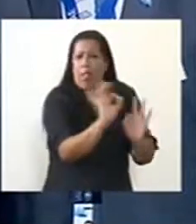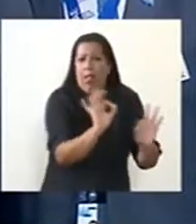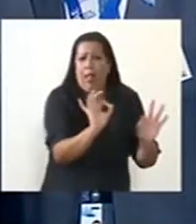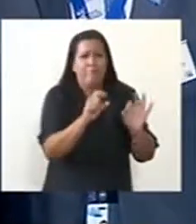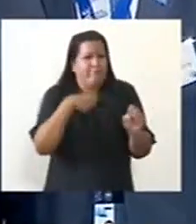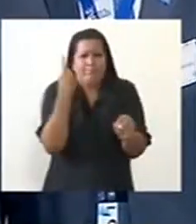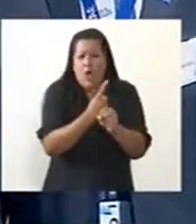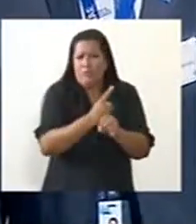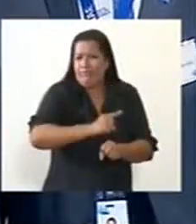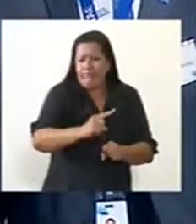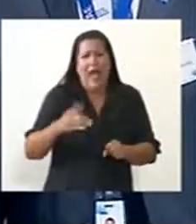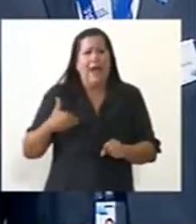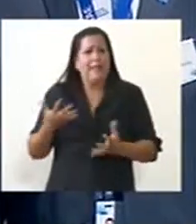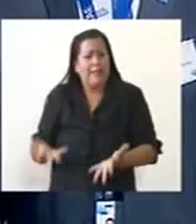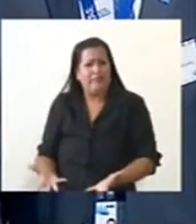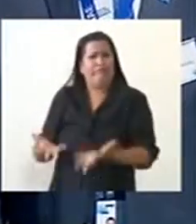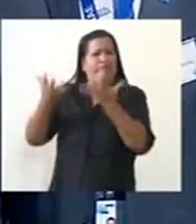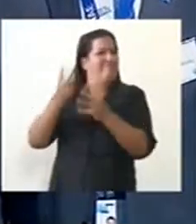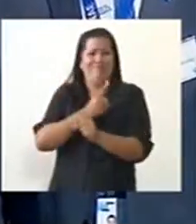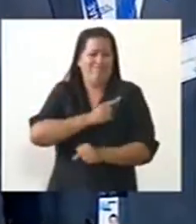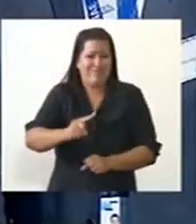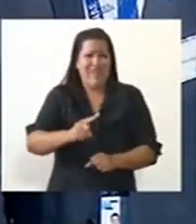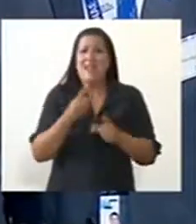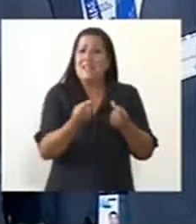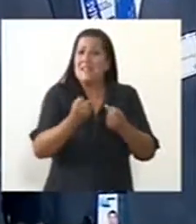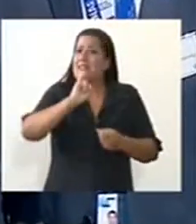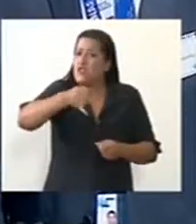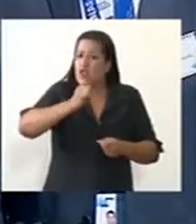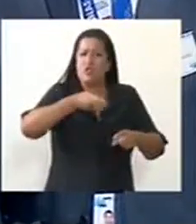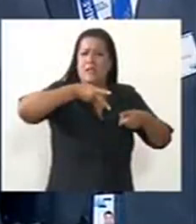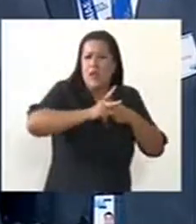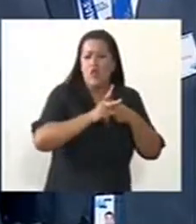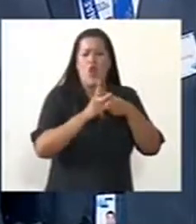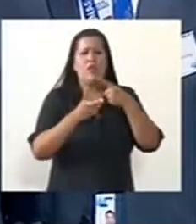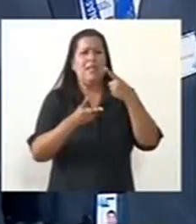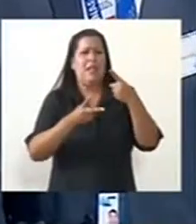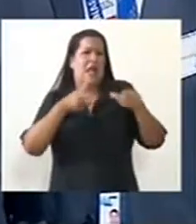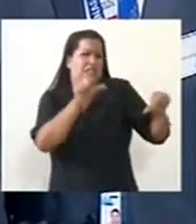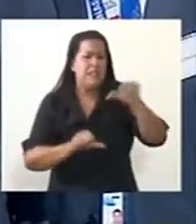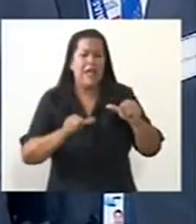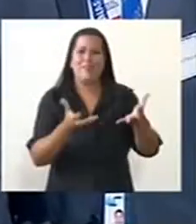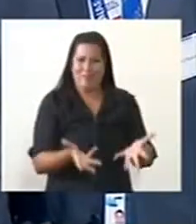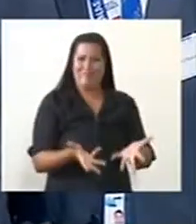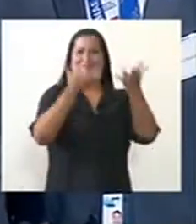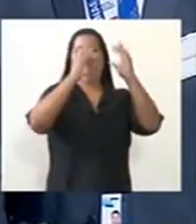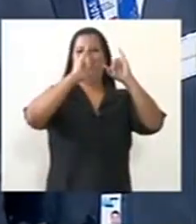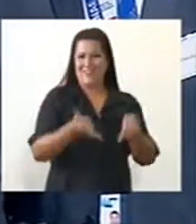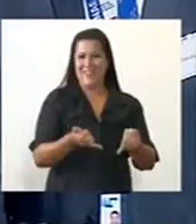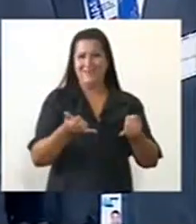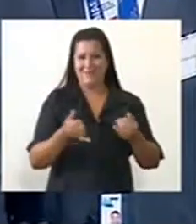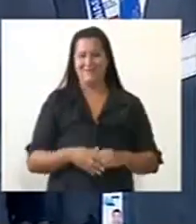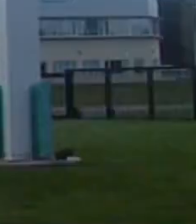nuestros científicos y tecnólogos, este país no va a poder ser parte del concierto de las